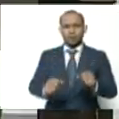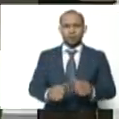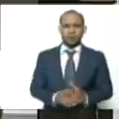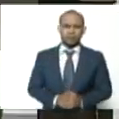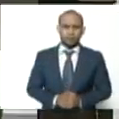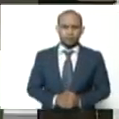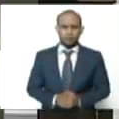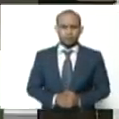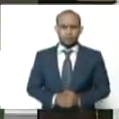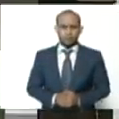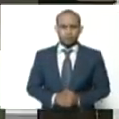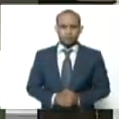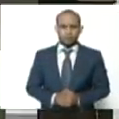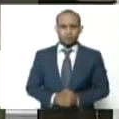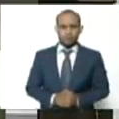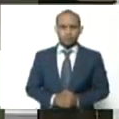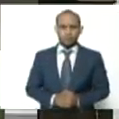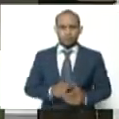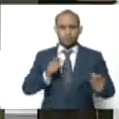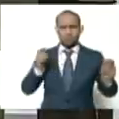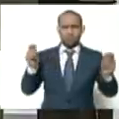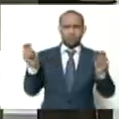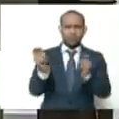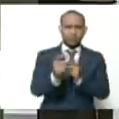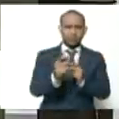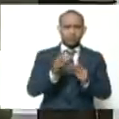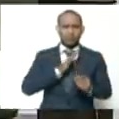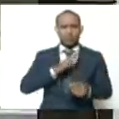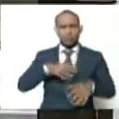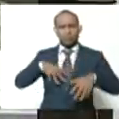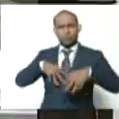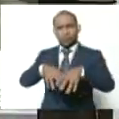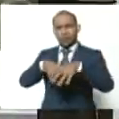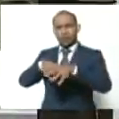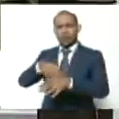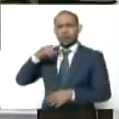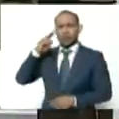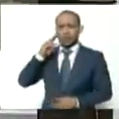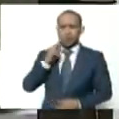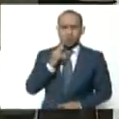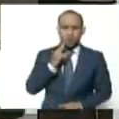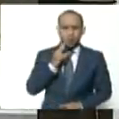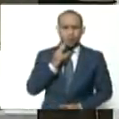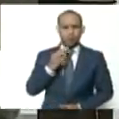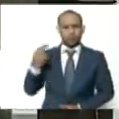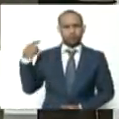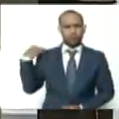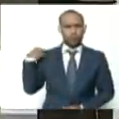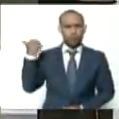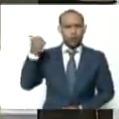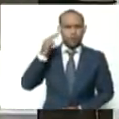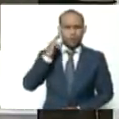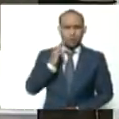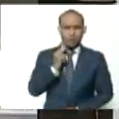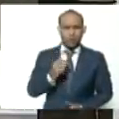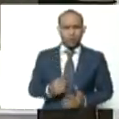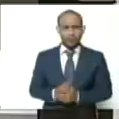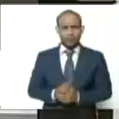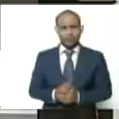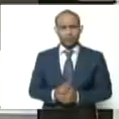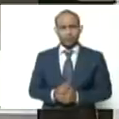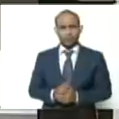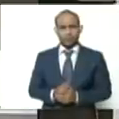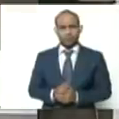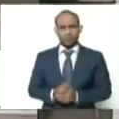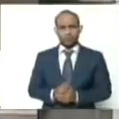antiimperialistas alrededor de su ejército, el ejército de Bolívar, alrededor de su jefe Bolívar,